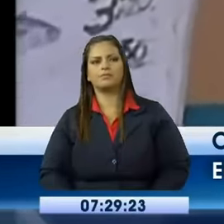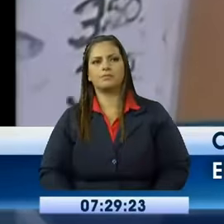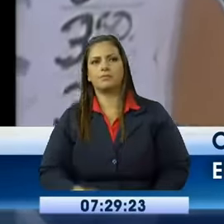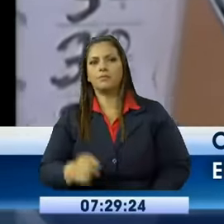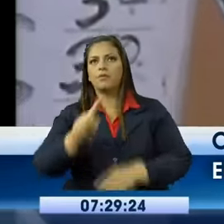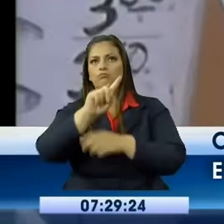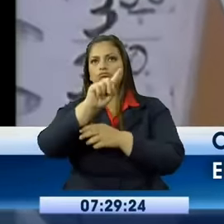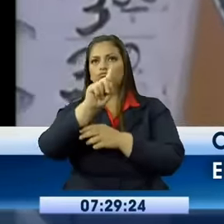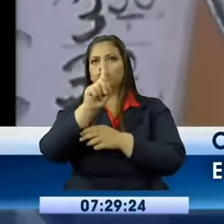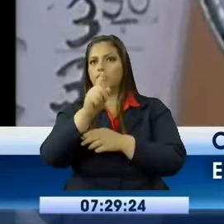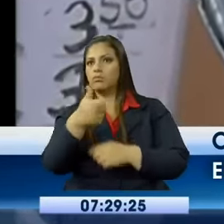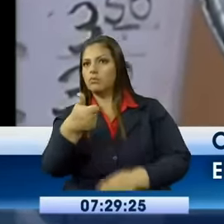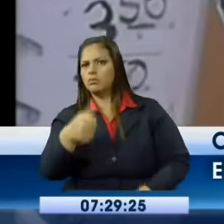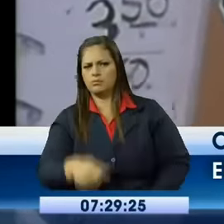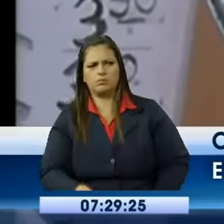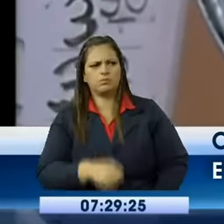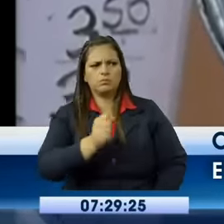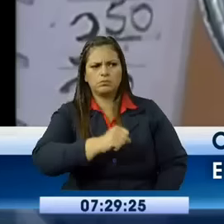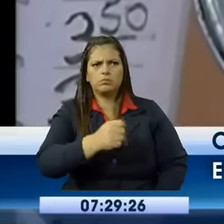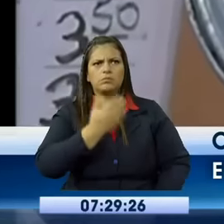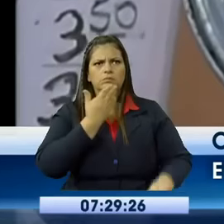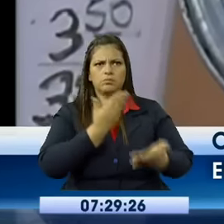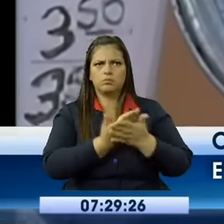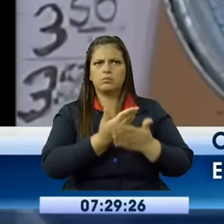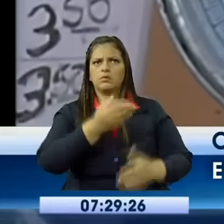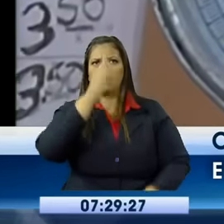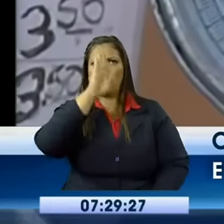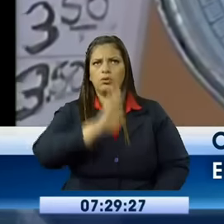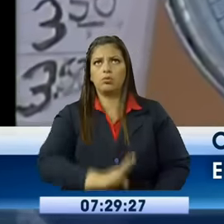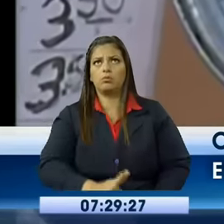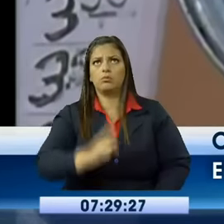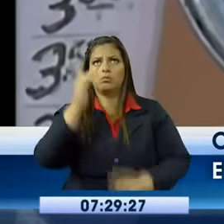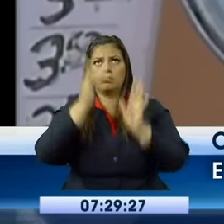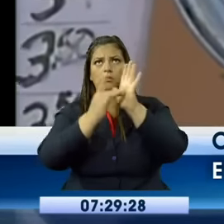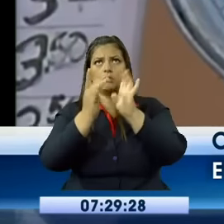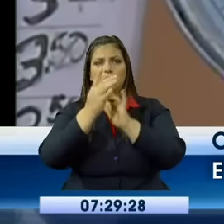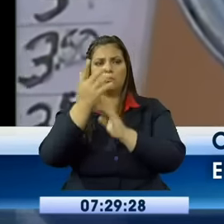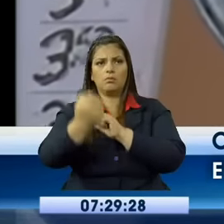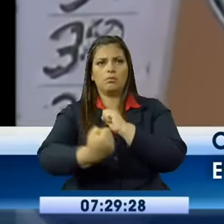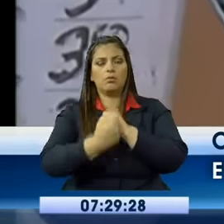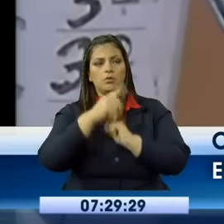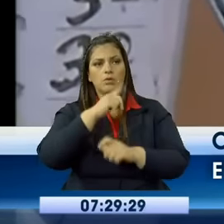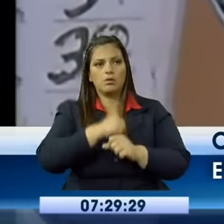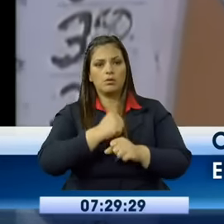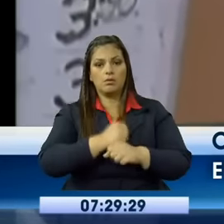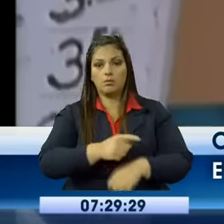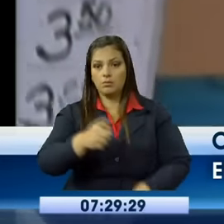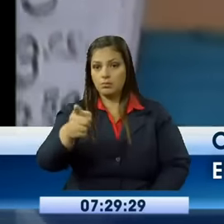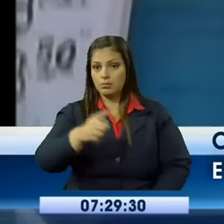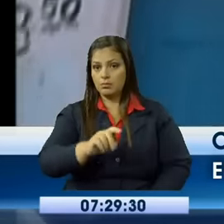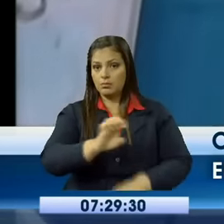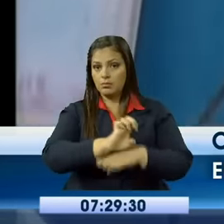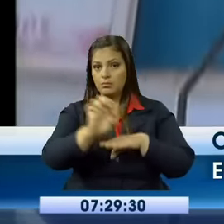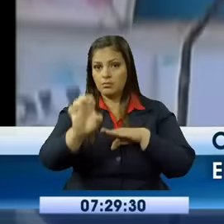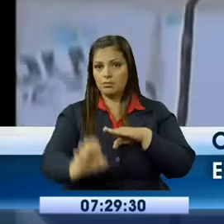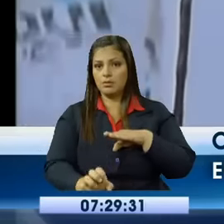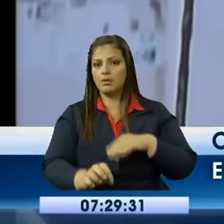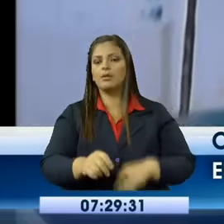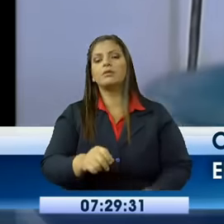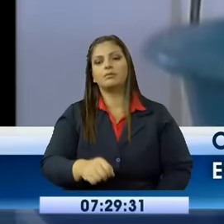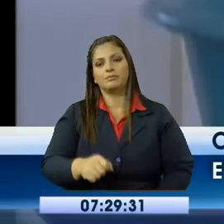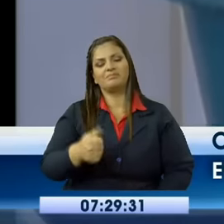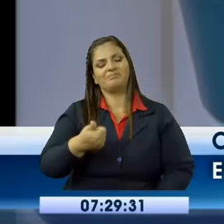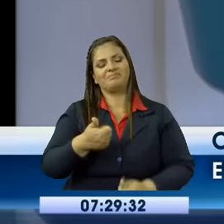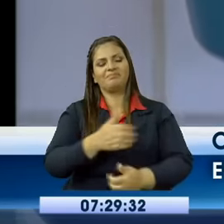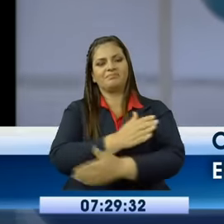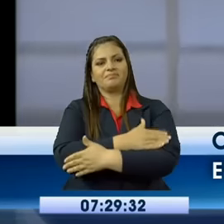con el peso de mi Señor Jesús. ¿Pesa correctamente la balanza? Sí. Vaya, usted es cristiana y es legal, dice. Sí. Muy bien, la felicitamos.